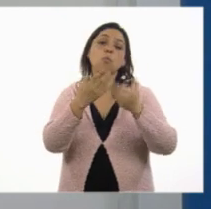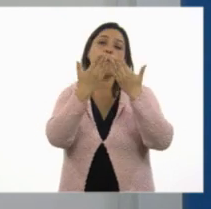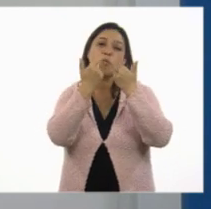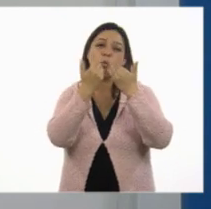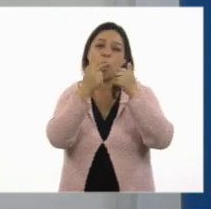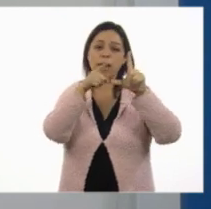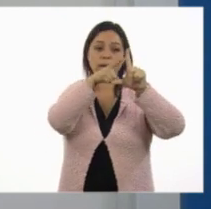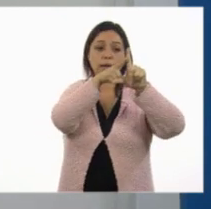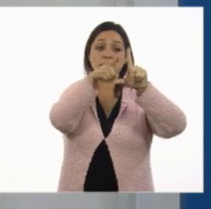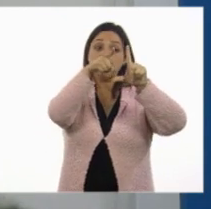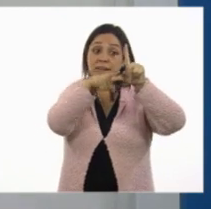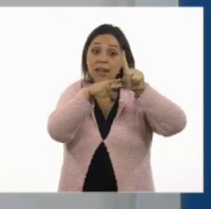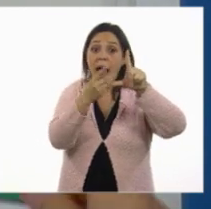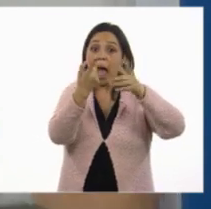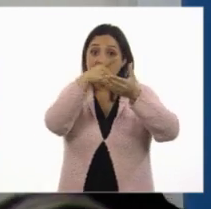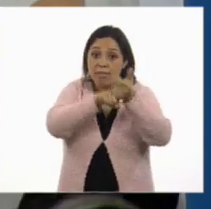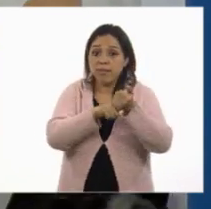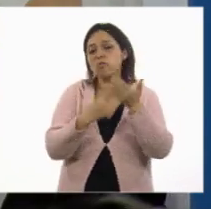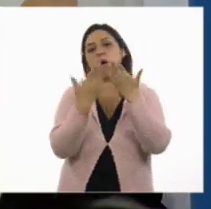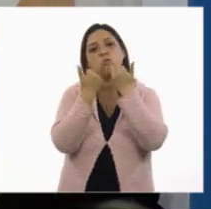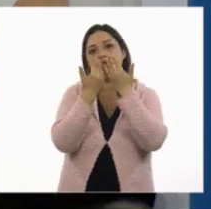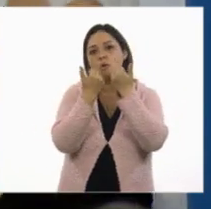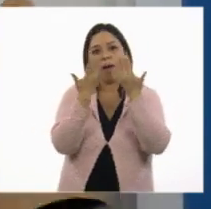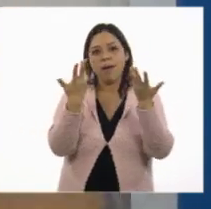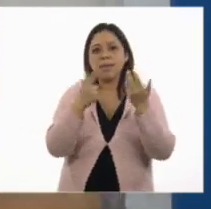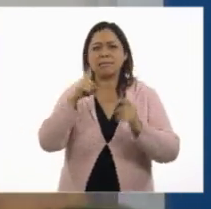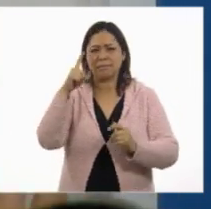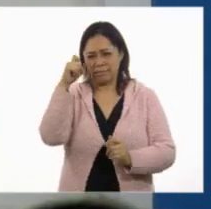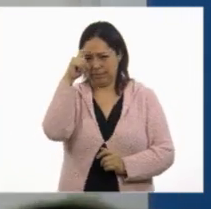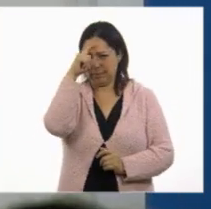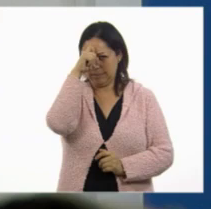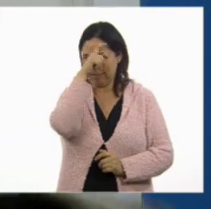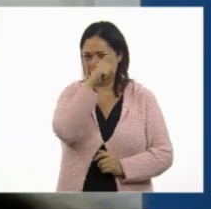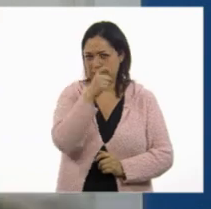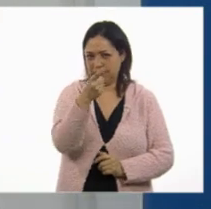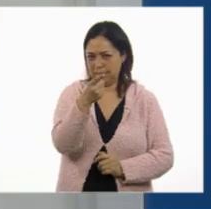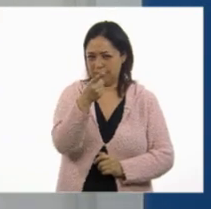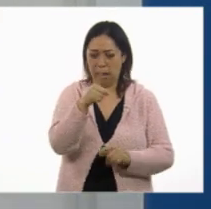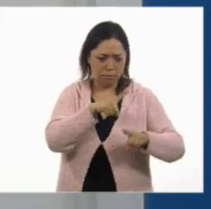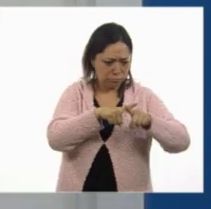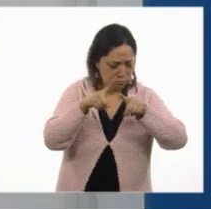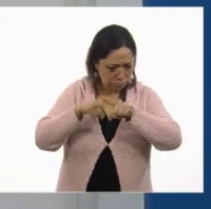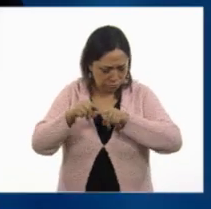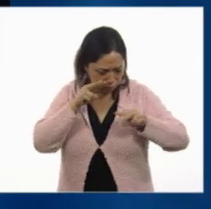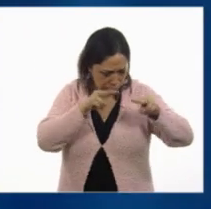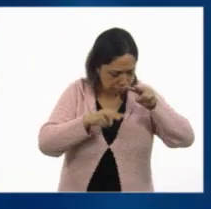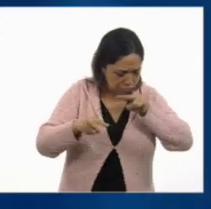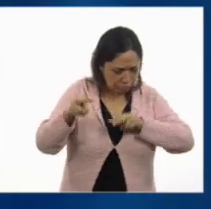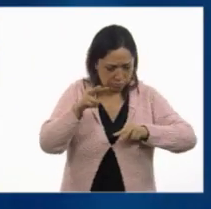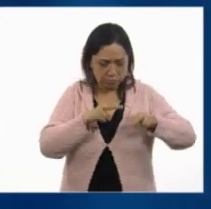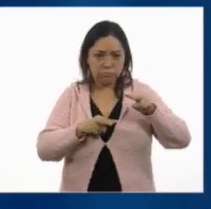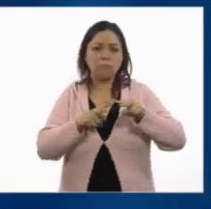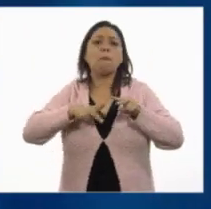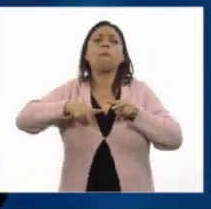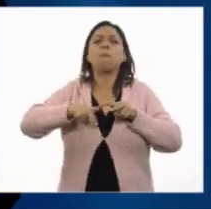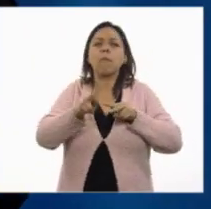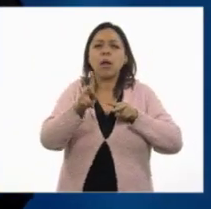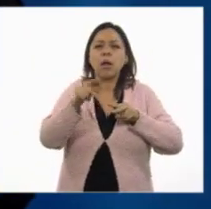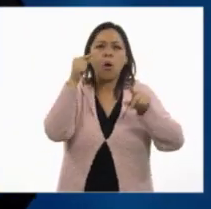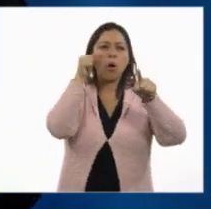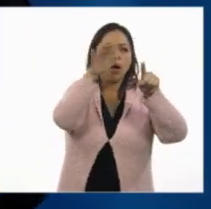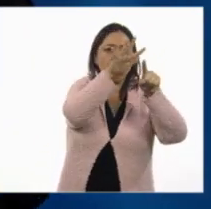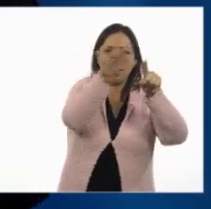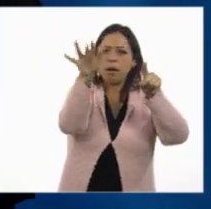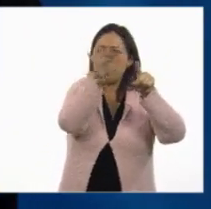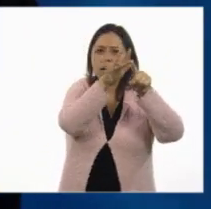Aníbal. Es un poquito complicado porque es ver entre tantos triángulos. Hay un montón, sí. Pero ya con esto que tenemos